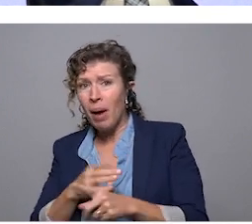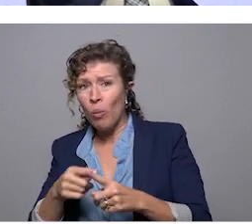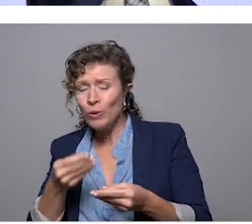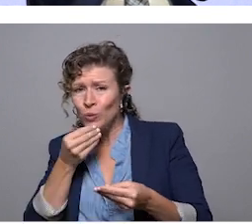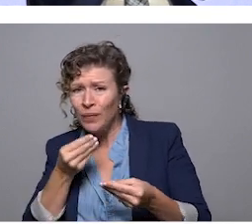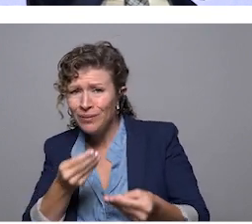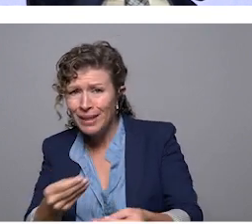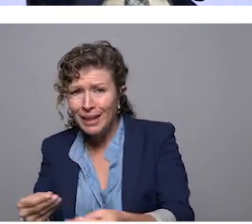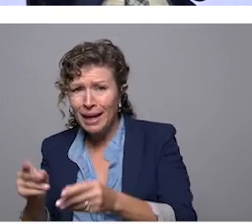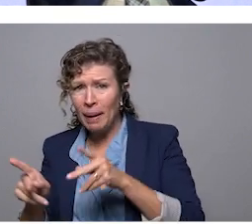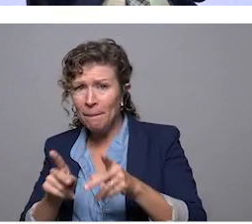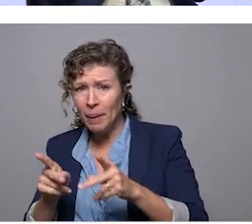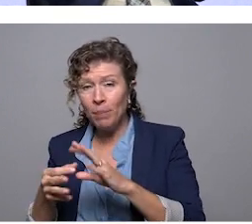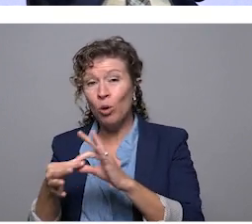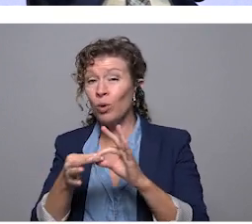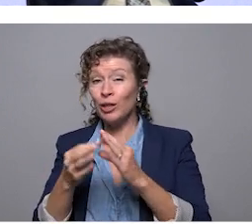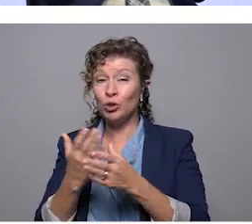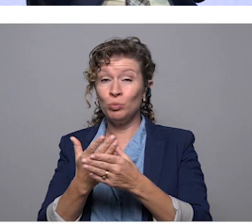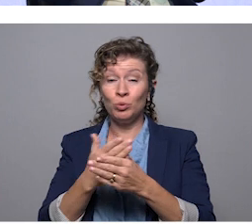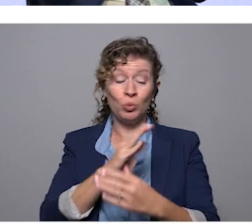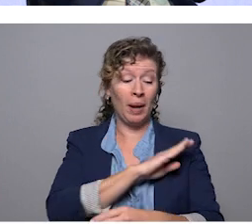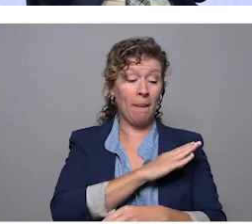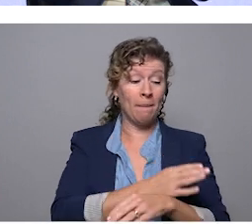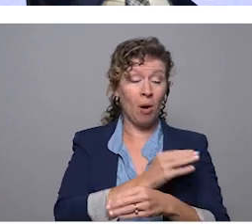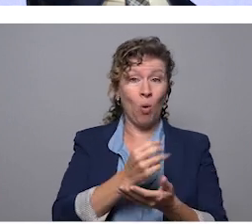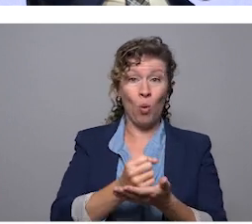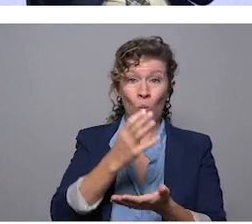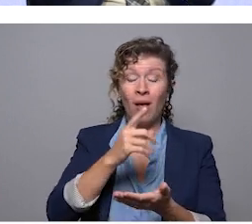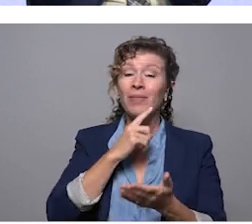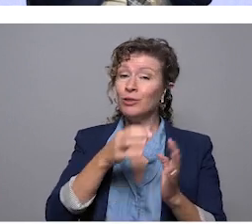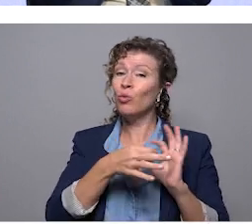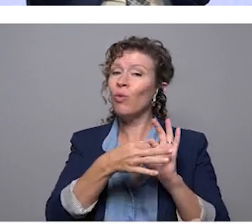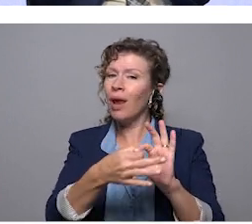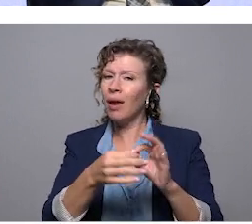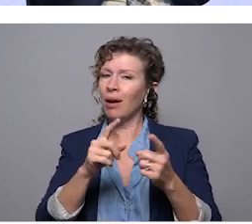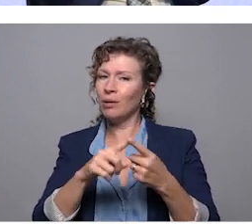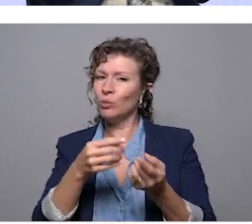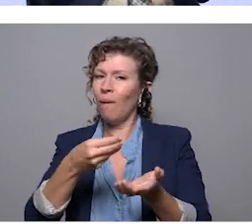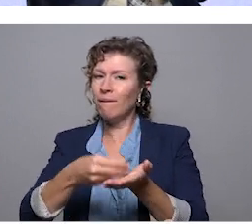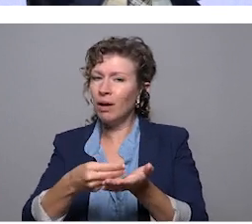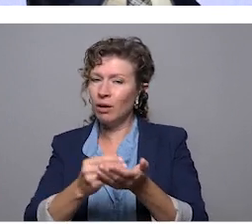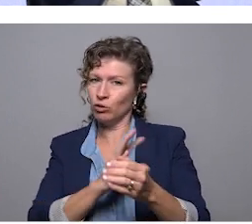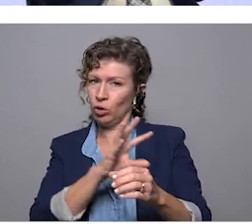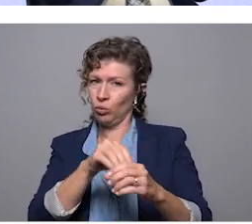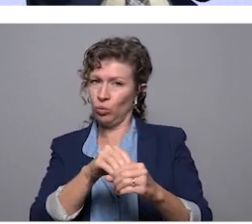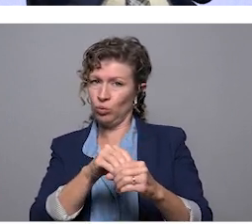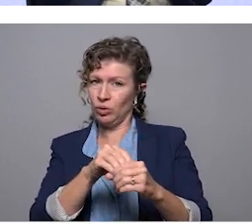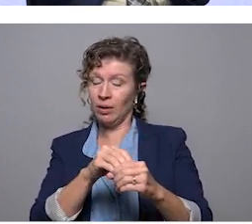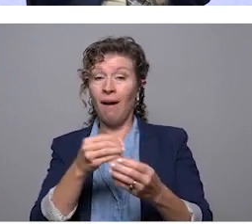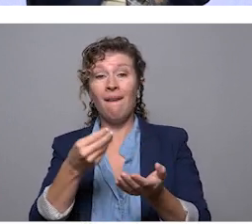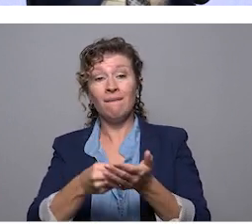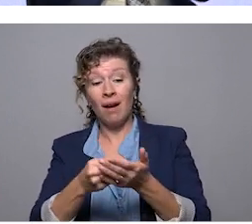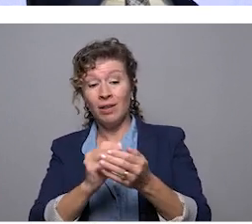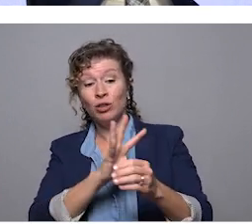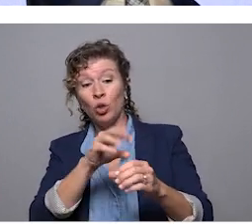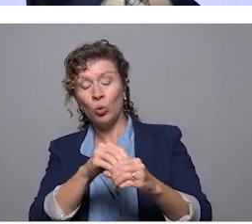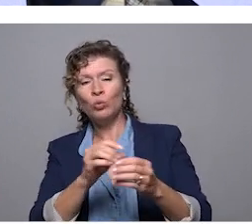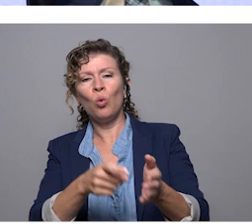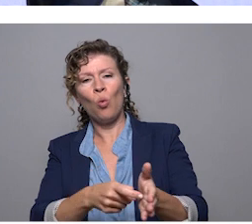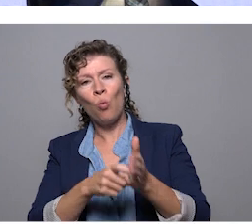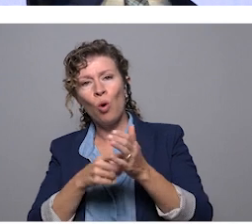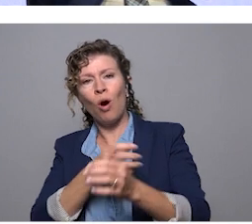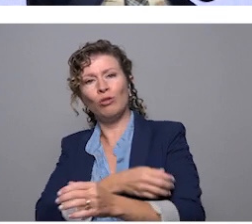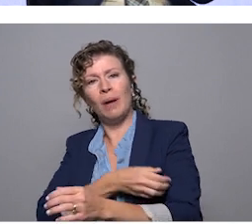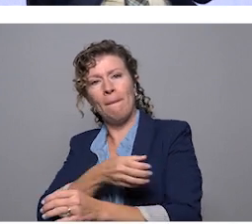está fuertemente asociado la inclusión financiera requiere empoderamiento de los actores empoderamiento de mujeres que son